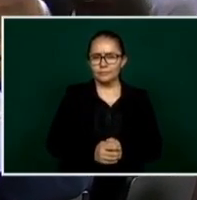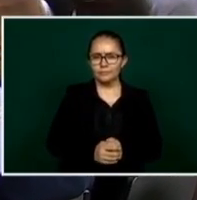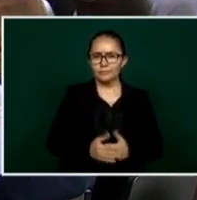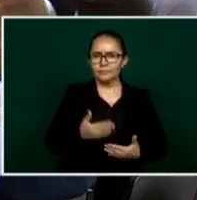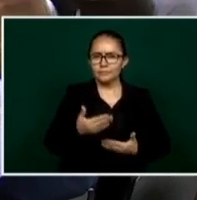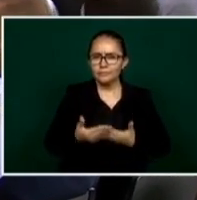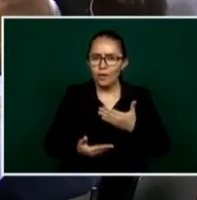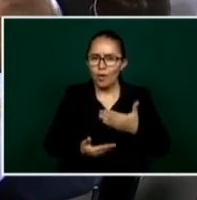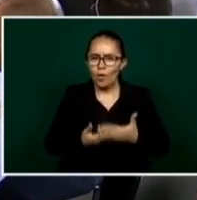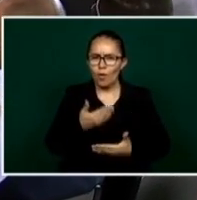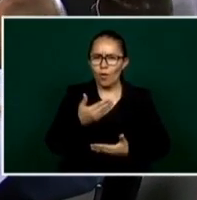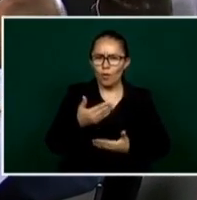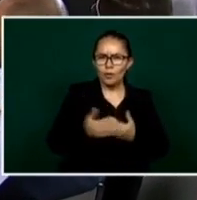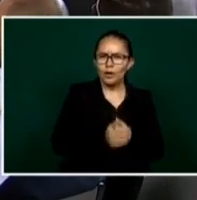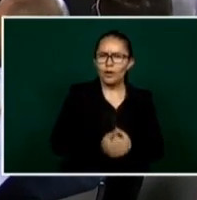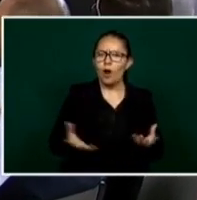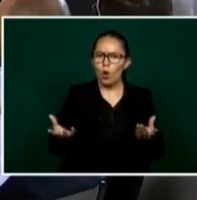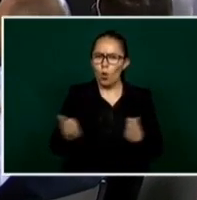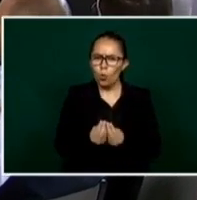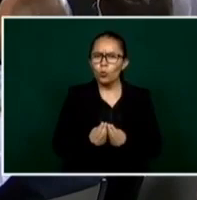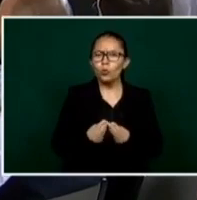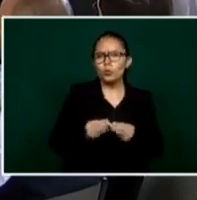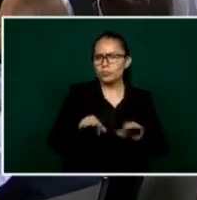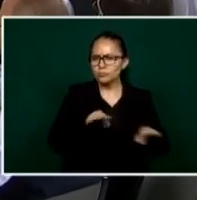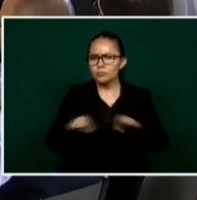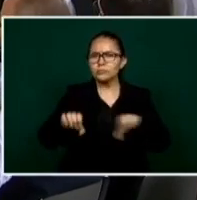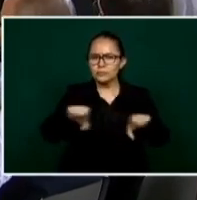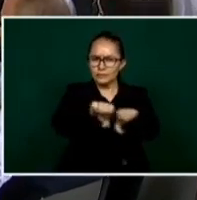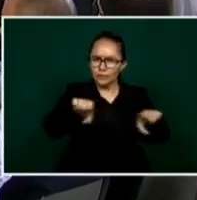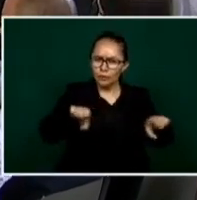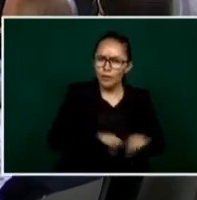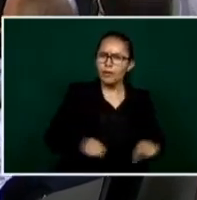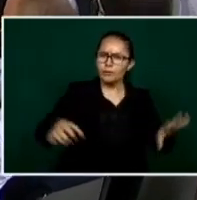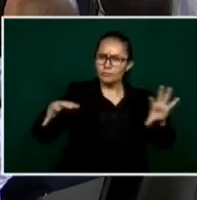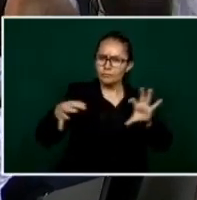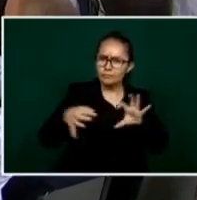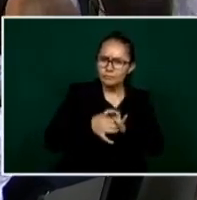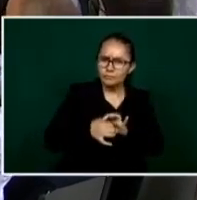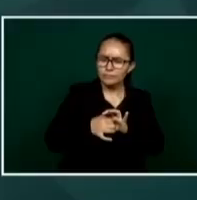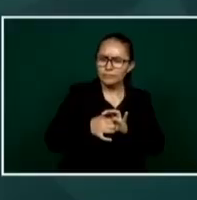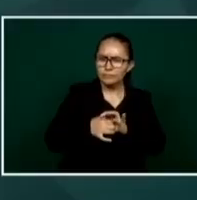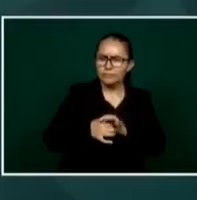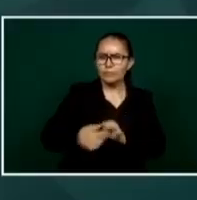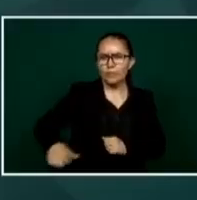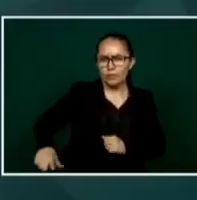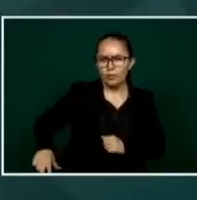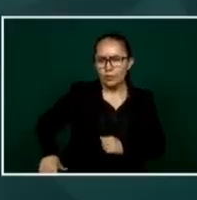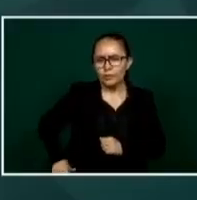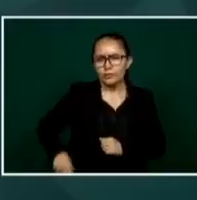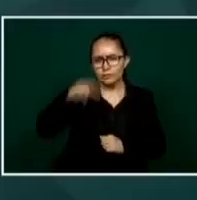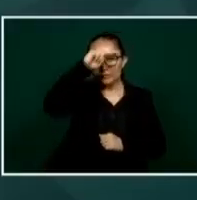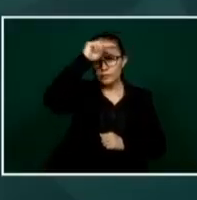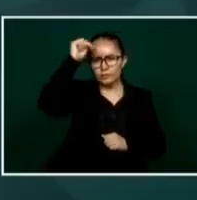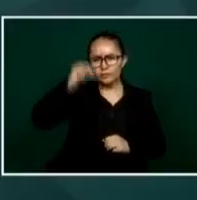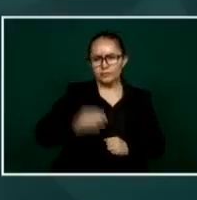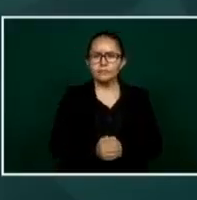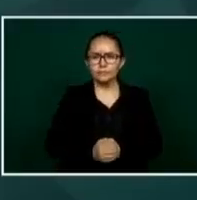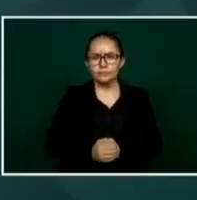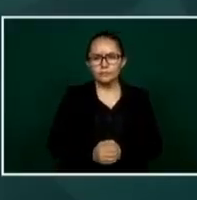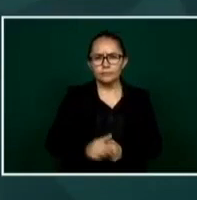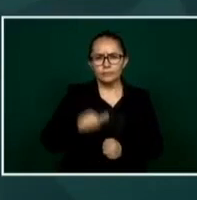compartir puntos de vista, trabajar de manera coordinada con el gobernador de Nayarit,